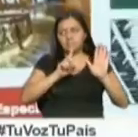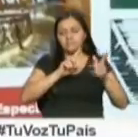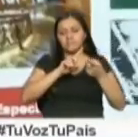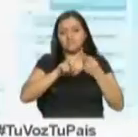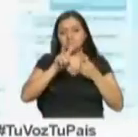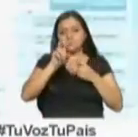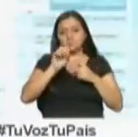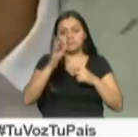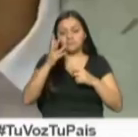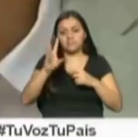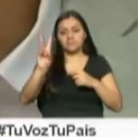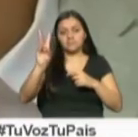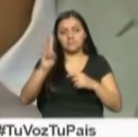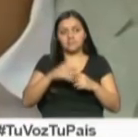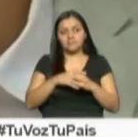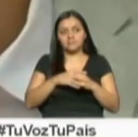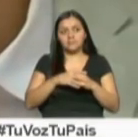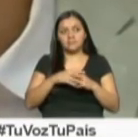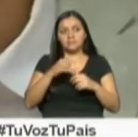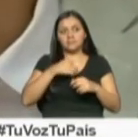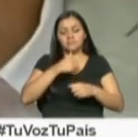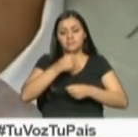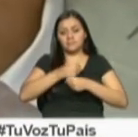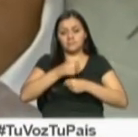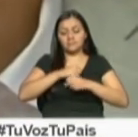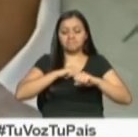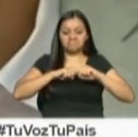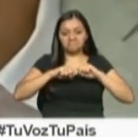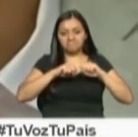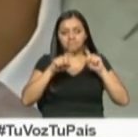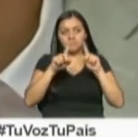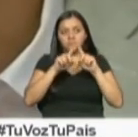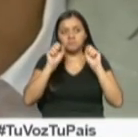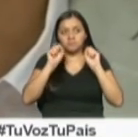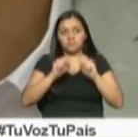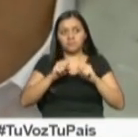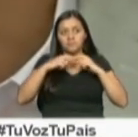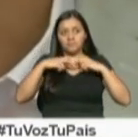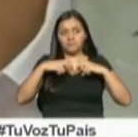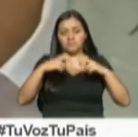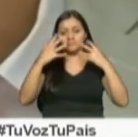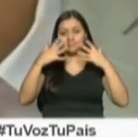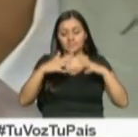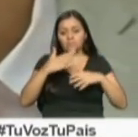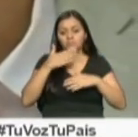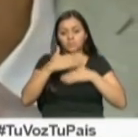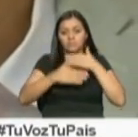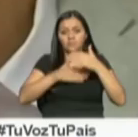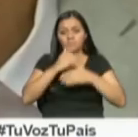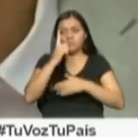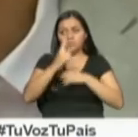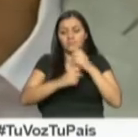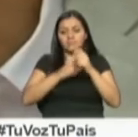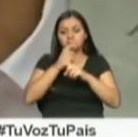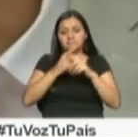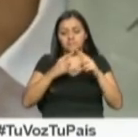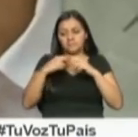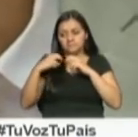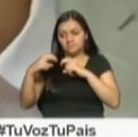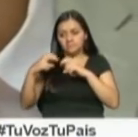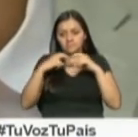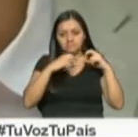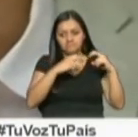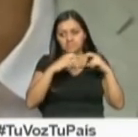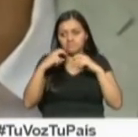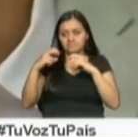el 2016. Y la verdad es que ha sido un ejercicio y una aventura el poder haber hecho esta investigación, que se extiende durante 1 año y medio y que esperamos